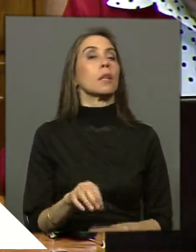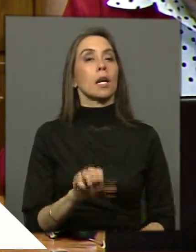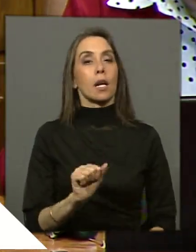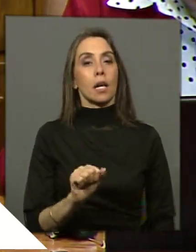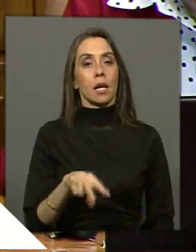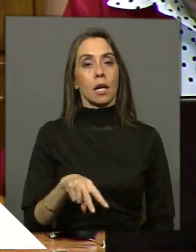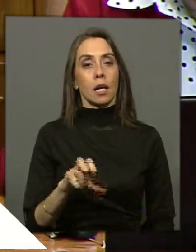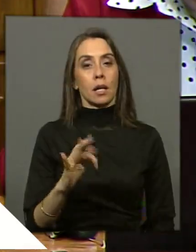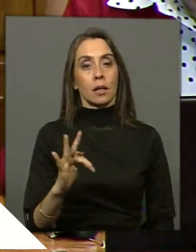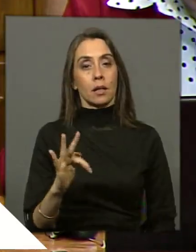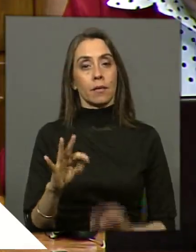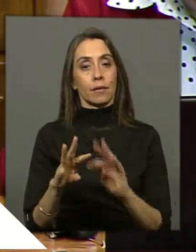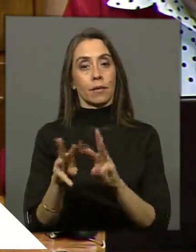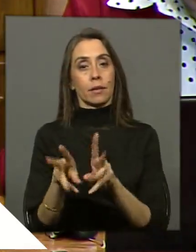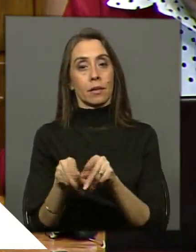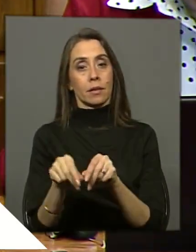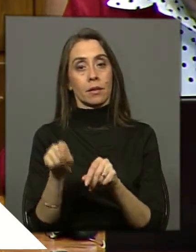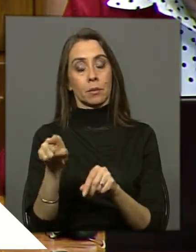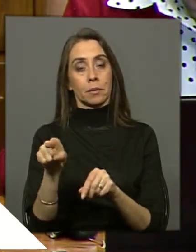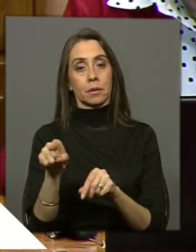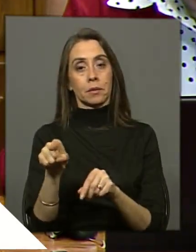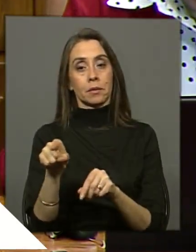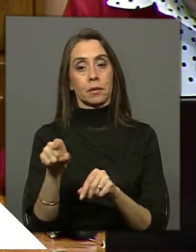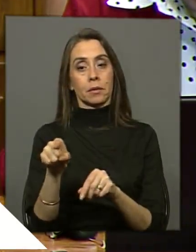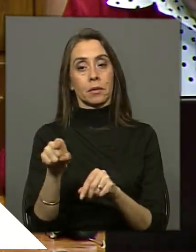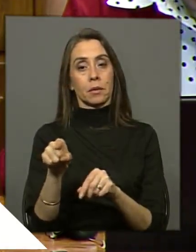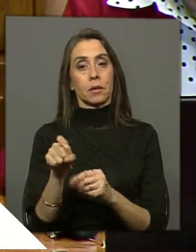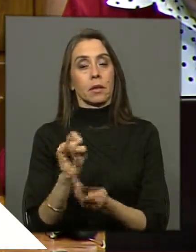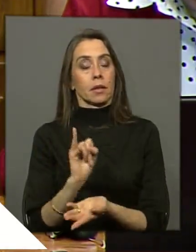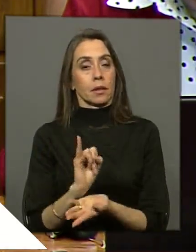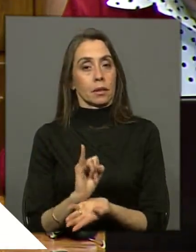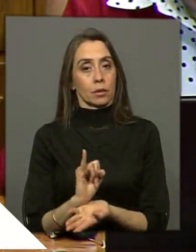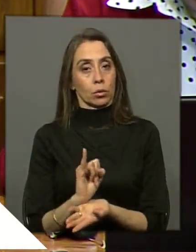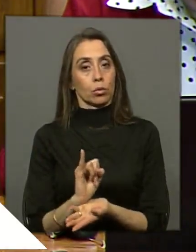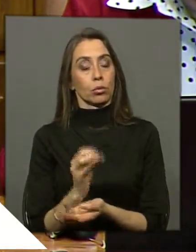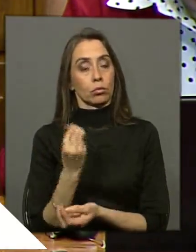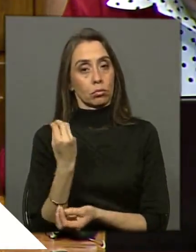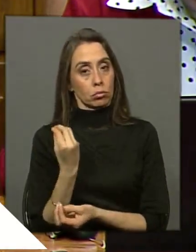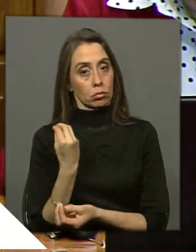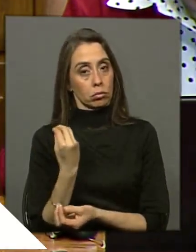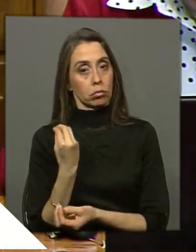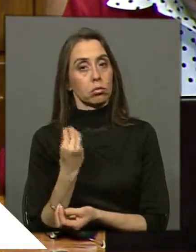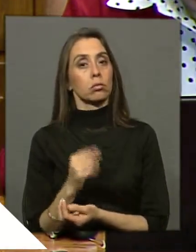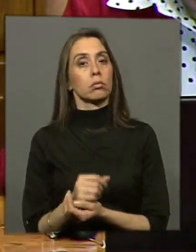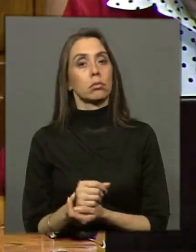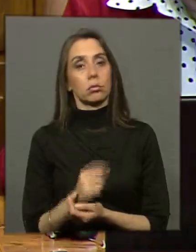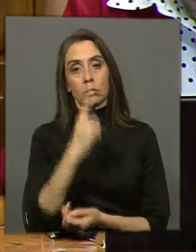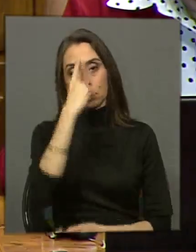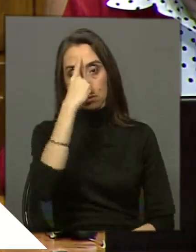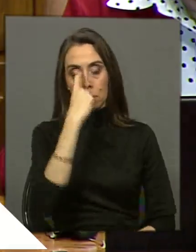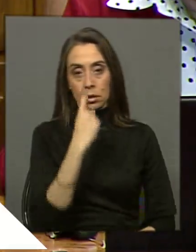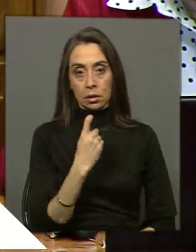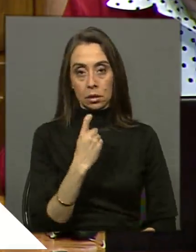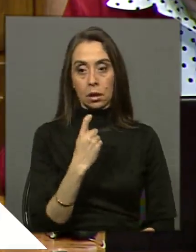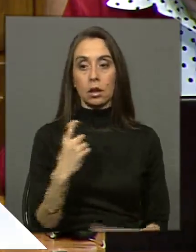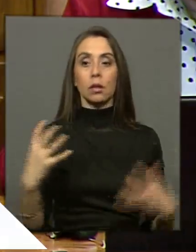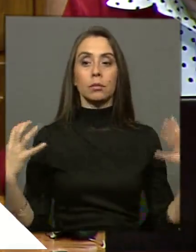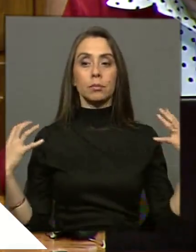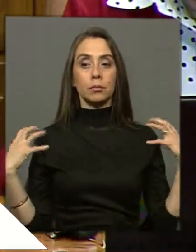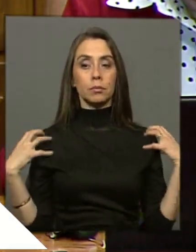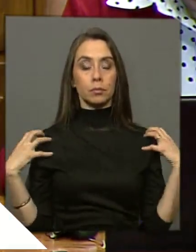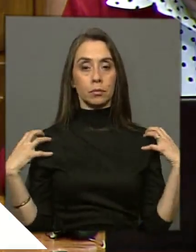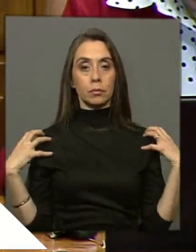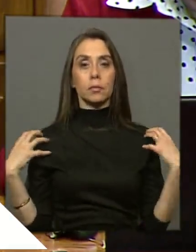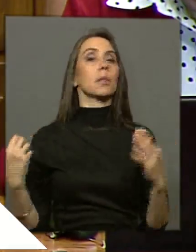es una de las instituciones loables, serias, responsables